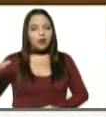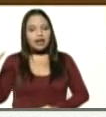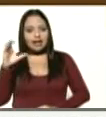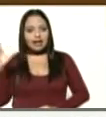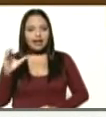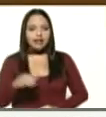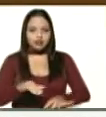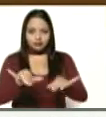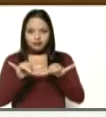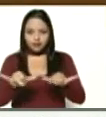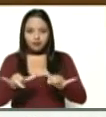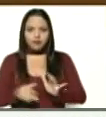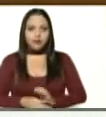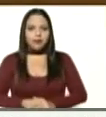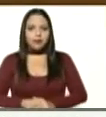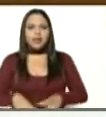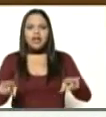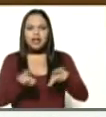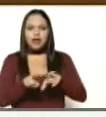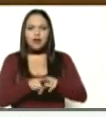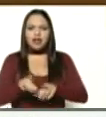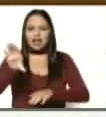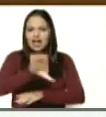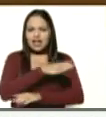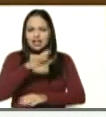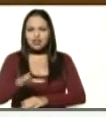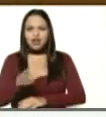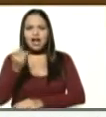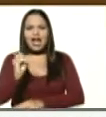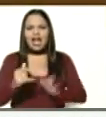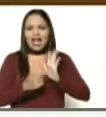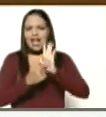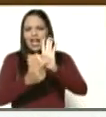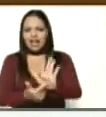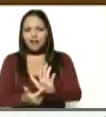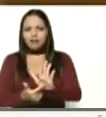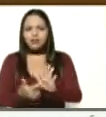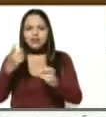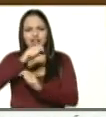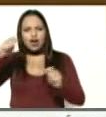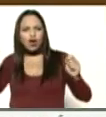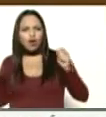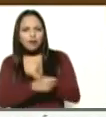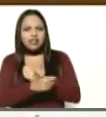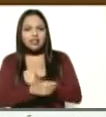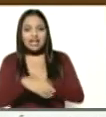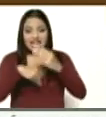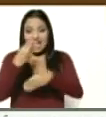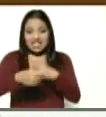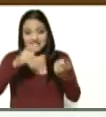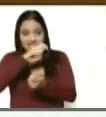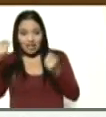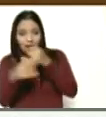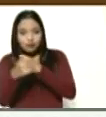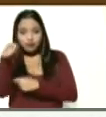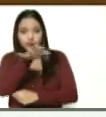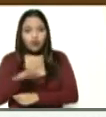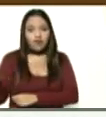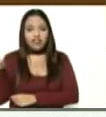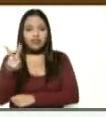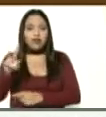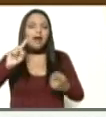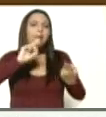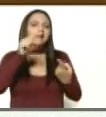quien, como en el himno quedó escrito, da el ejemplo y se convierte y convierte a Venezuela